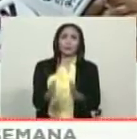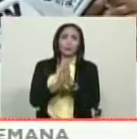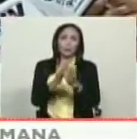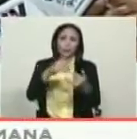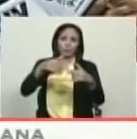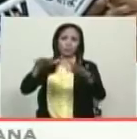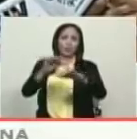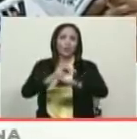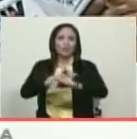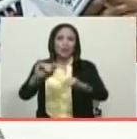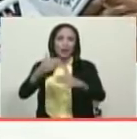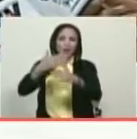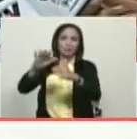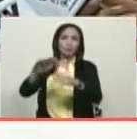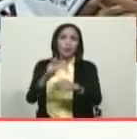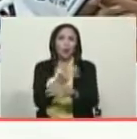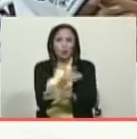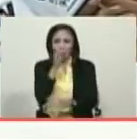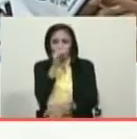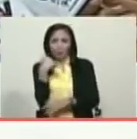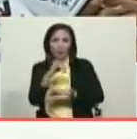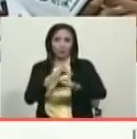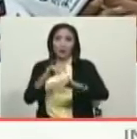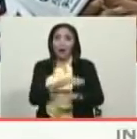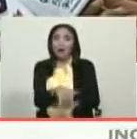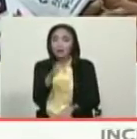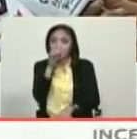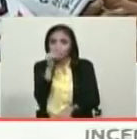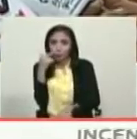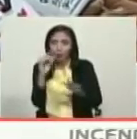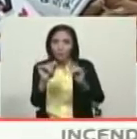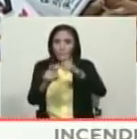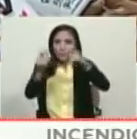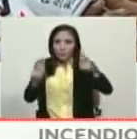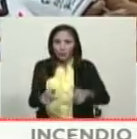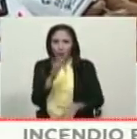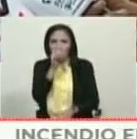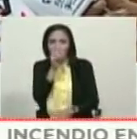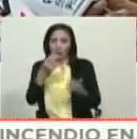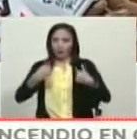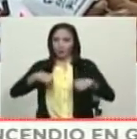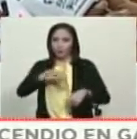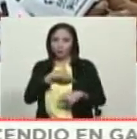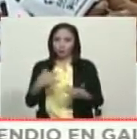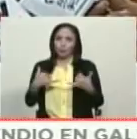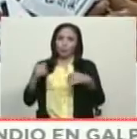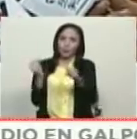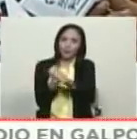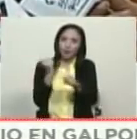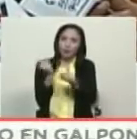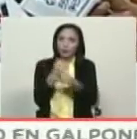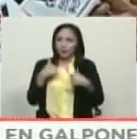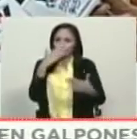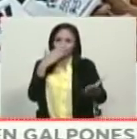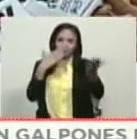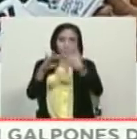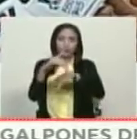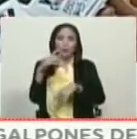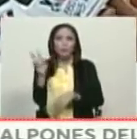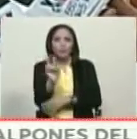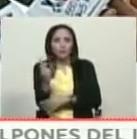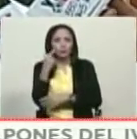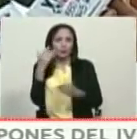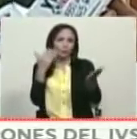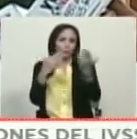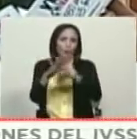y su juego y su burla porque se burlan de su propia gente acá nosotros con nuestro trabajo tiene mucho trabajo por venezuela mucho trabajo